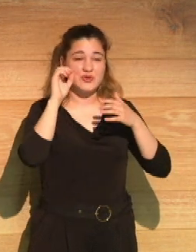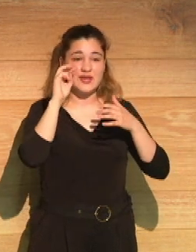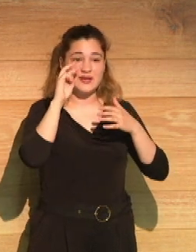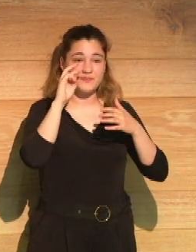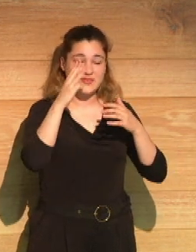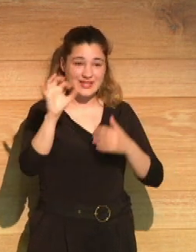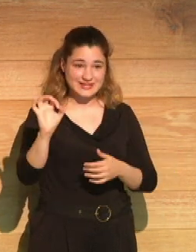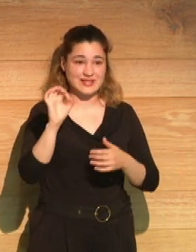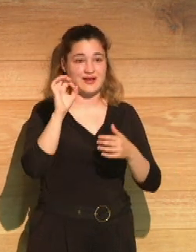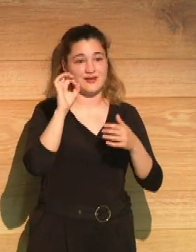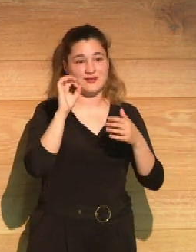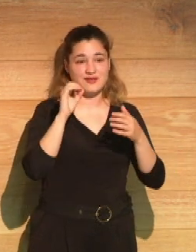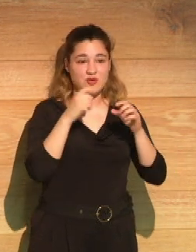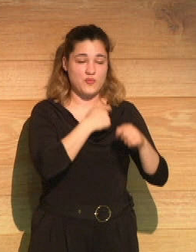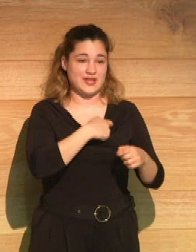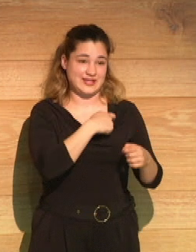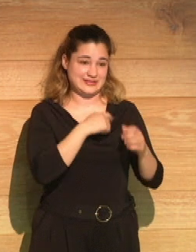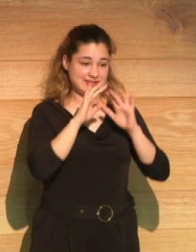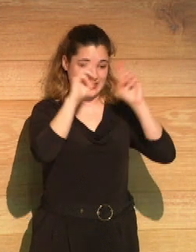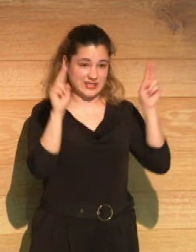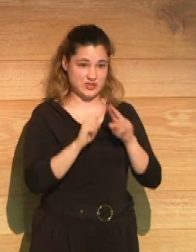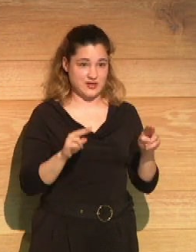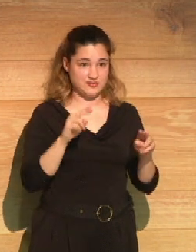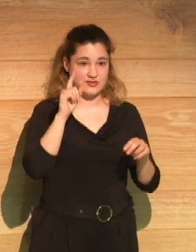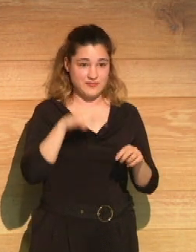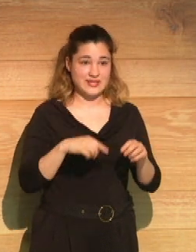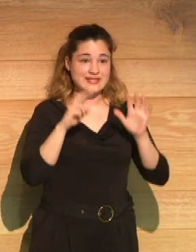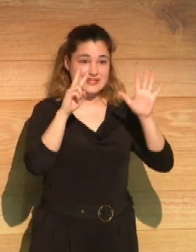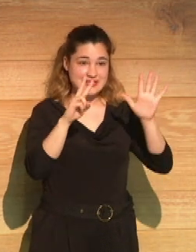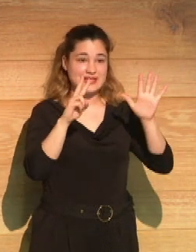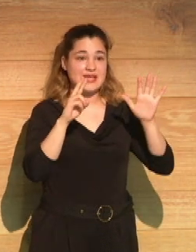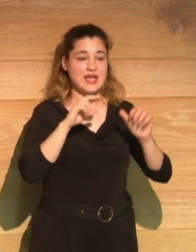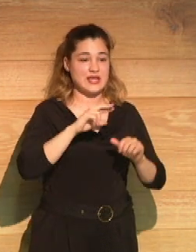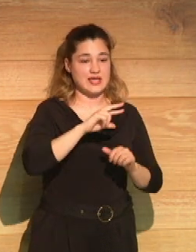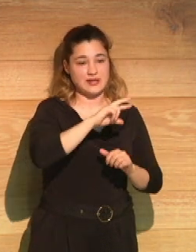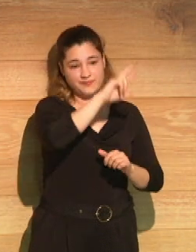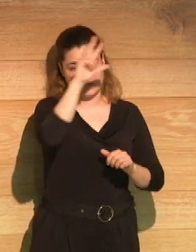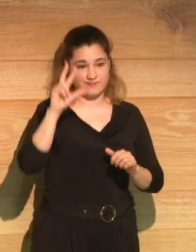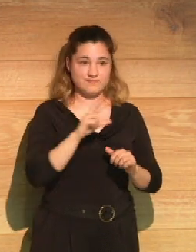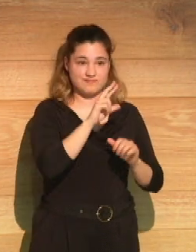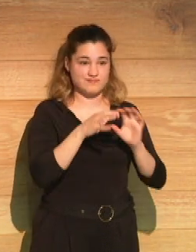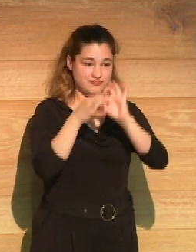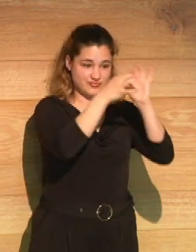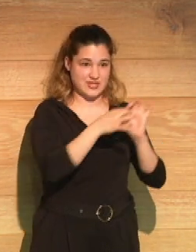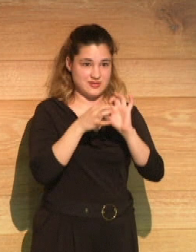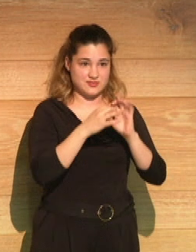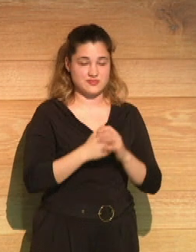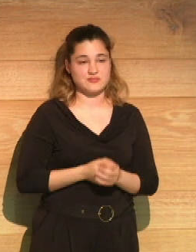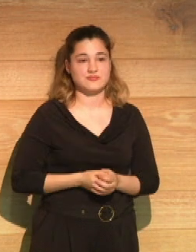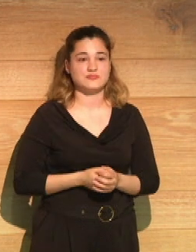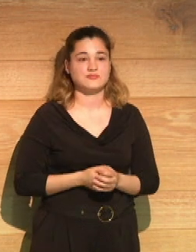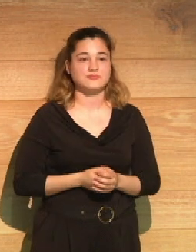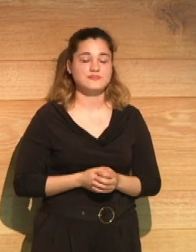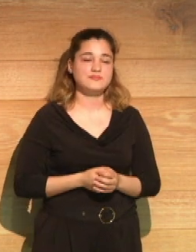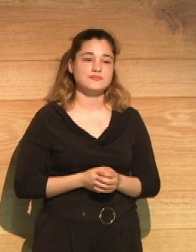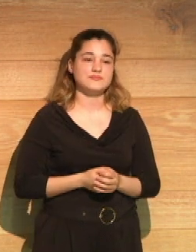museos. Tiene 32 comités internacionales y 7 alianzas regionales. Ser parte de ICON en este caso es a través de ICON